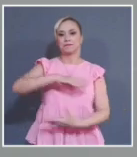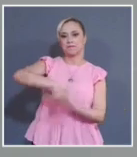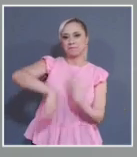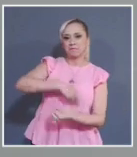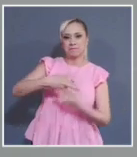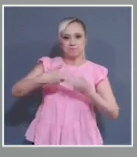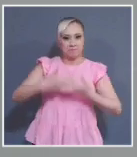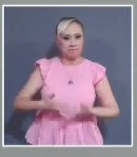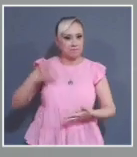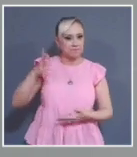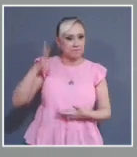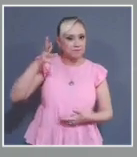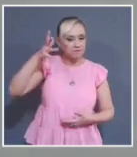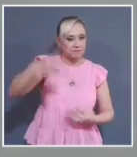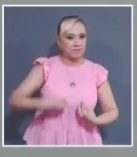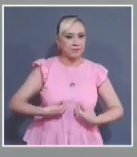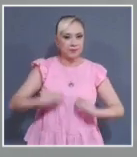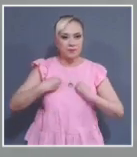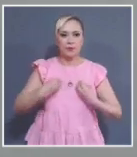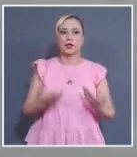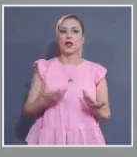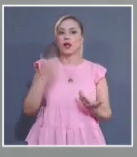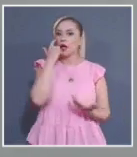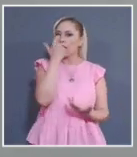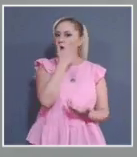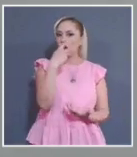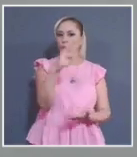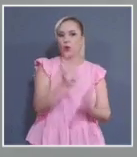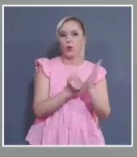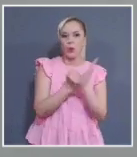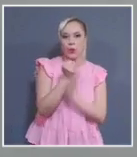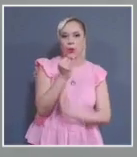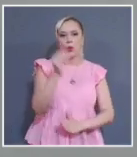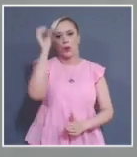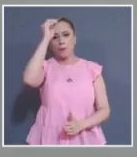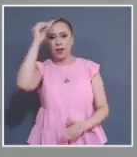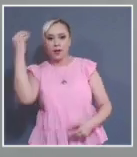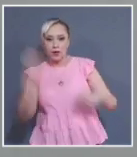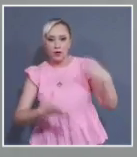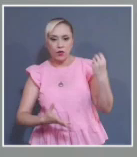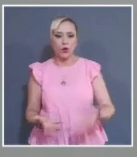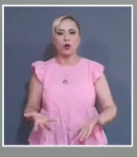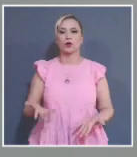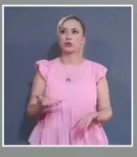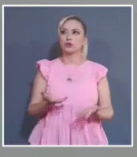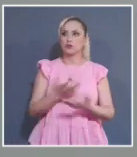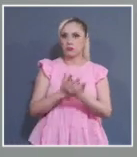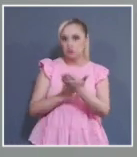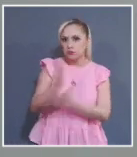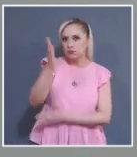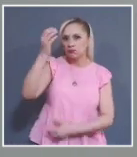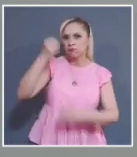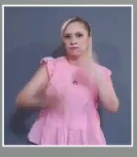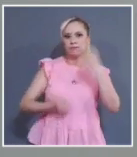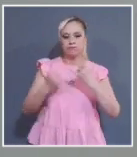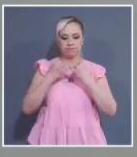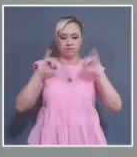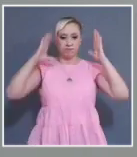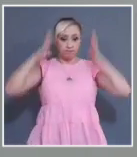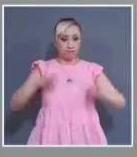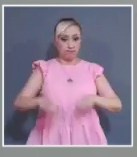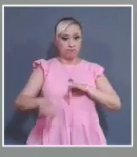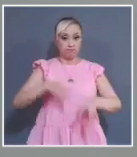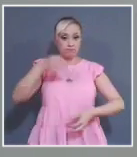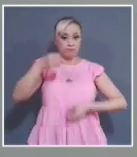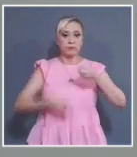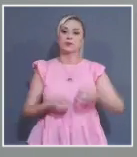la democracia, el buen gobierno, el acceso efectivo a la justicia y la independencia del Poder Judicial son esenciales para la protección